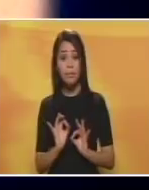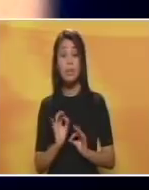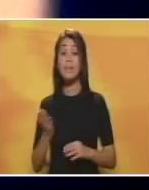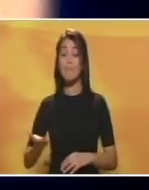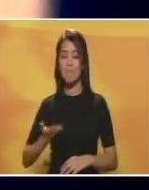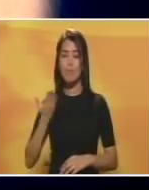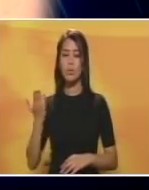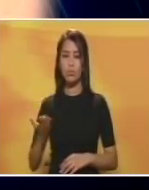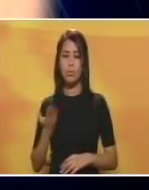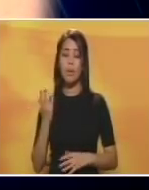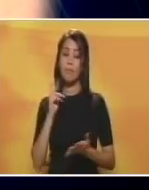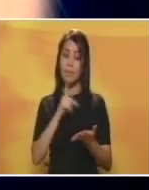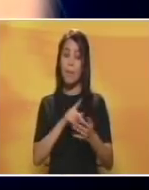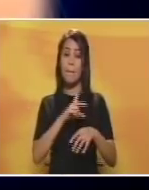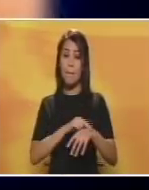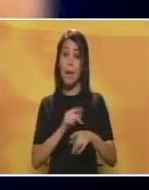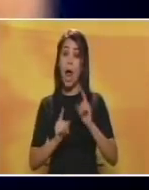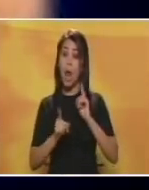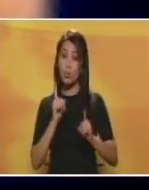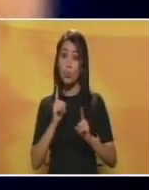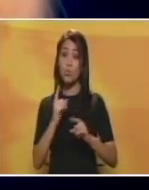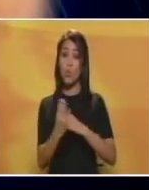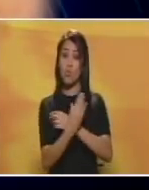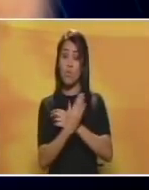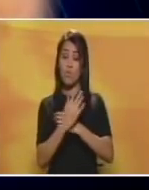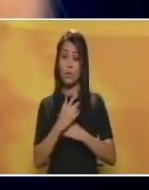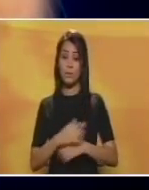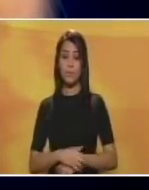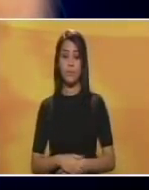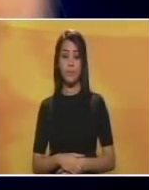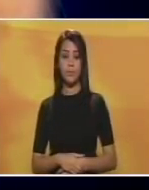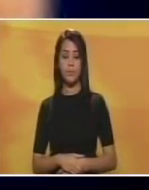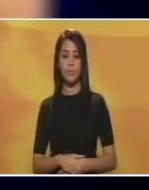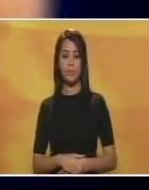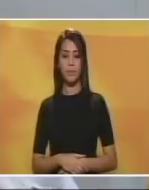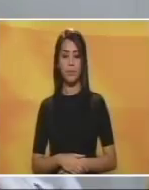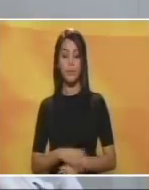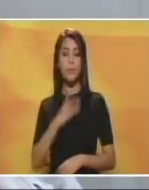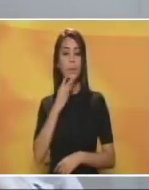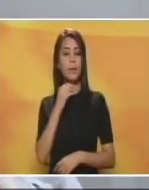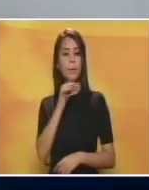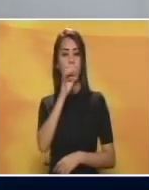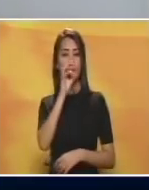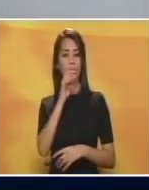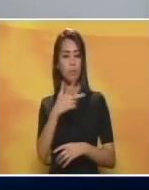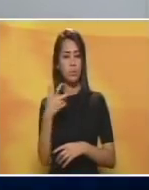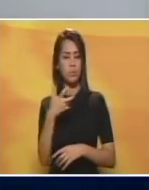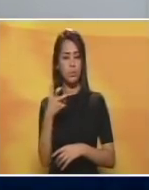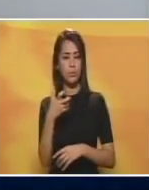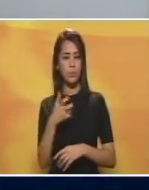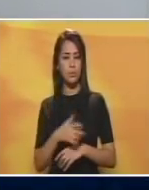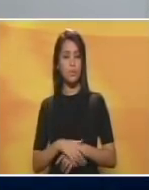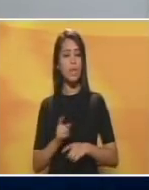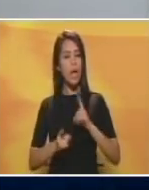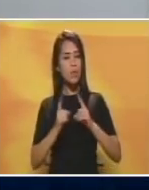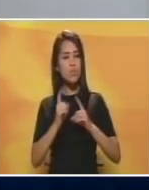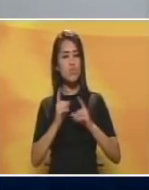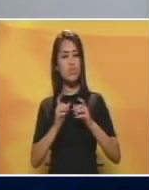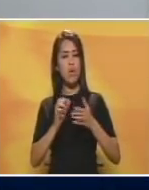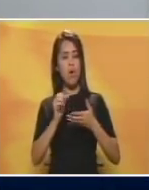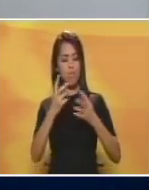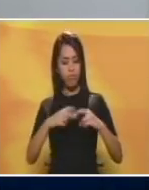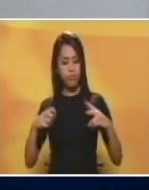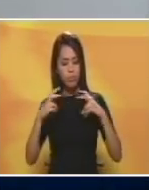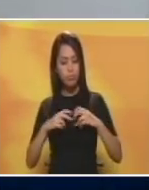es importante que cumplan algunos cuidados necesarios. Tiene colocado su biopolímero. Hay unos estudios que nosotros mandamos a realizar que son